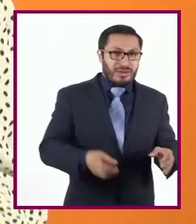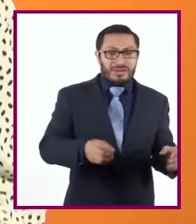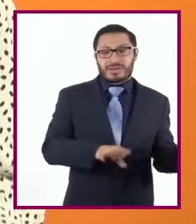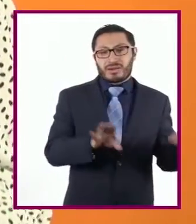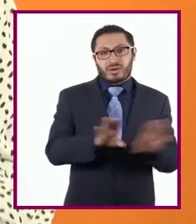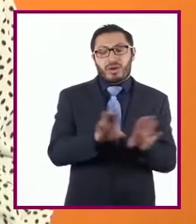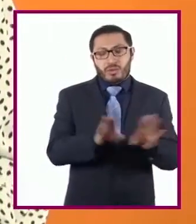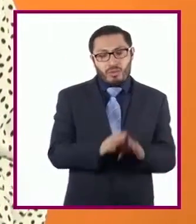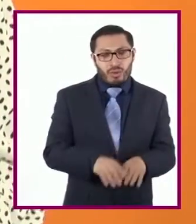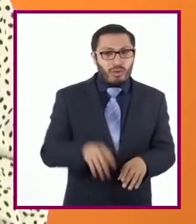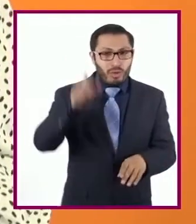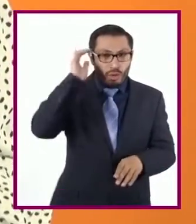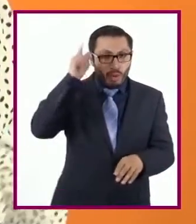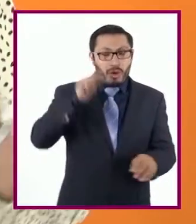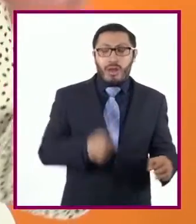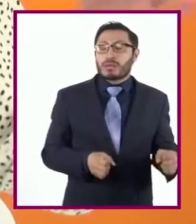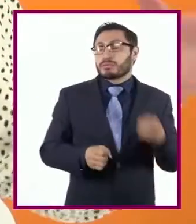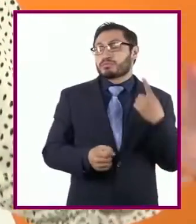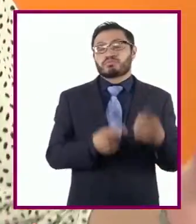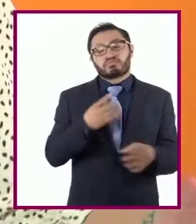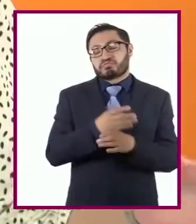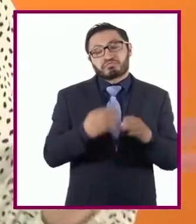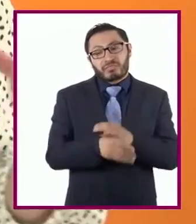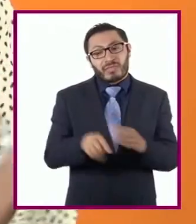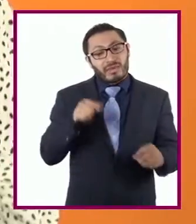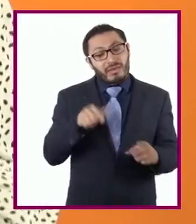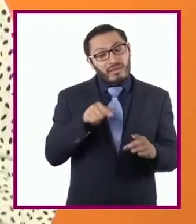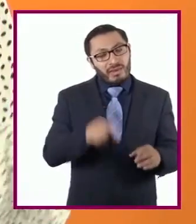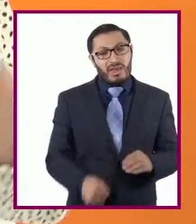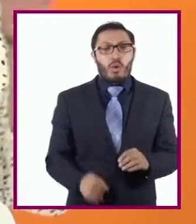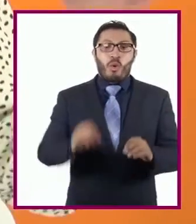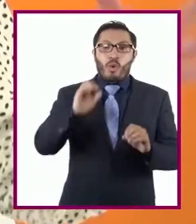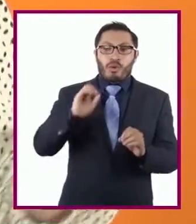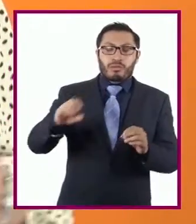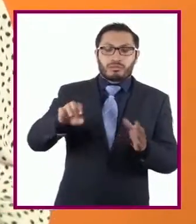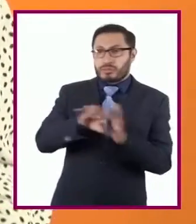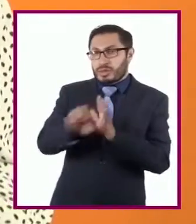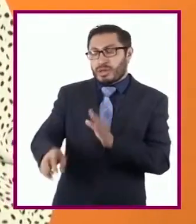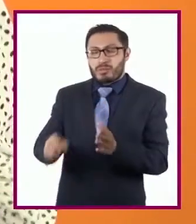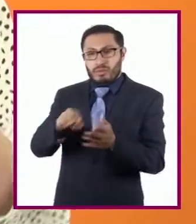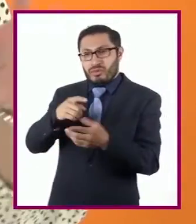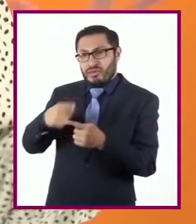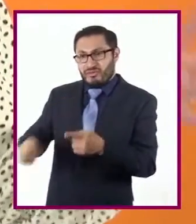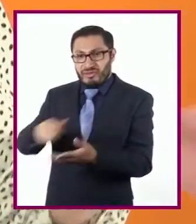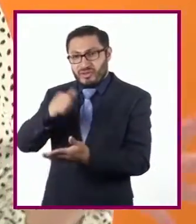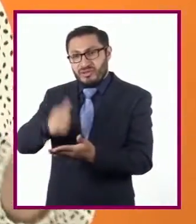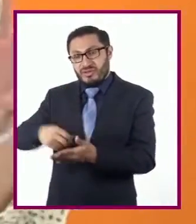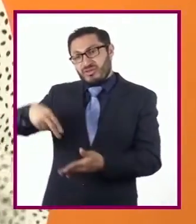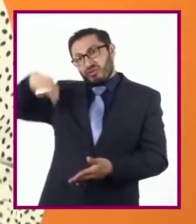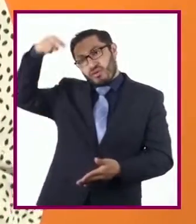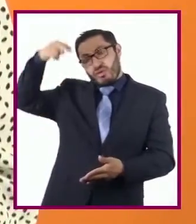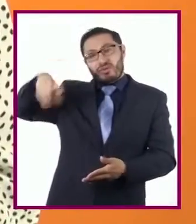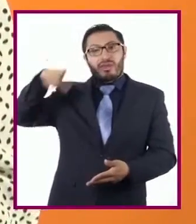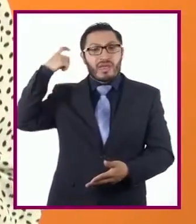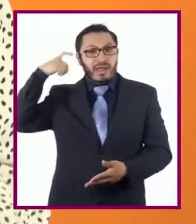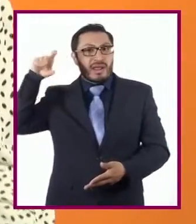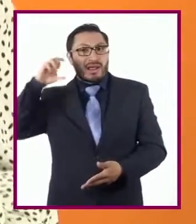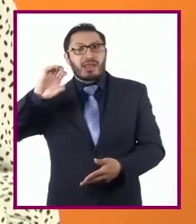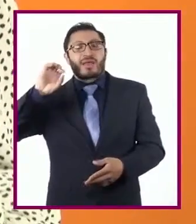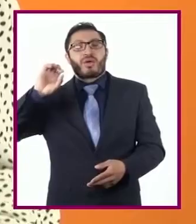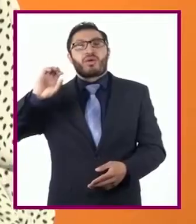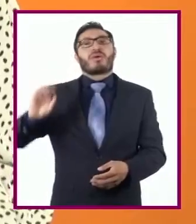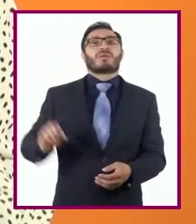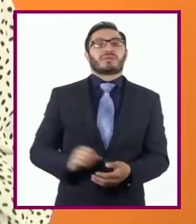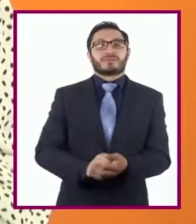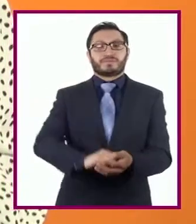cosas de ellos que un adolescente que ha crecido en otra ciudad, ¿no? Puede ser en el norte, en Querétaro, en Chiapas, en